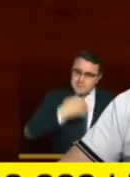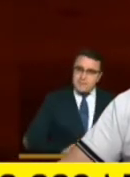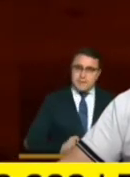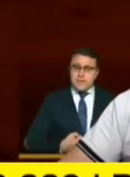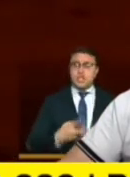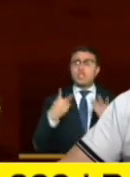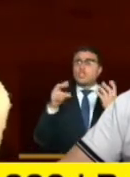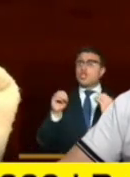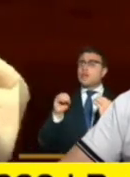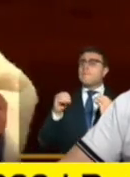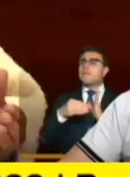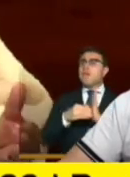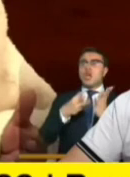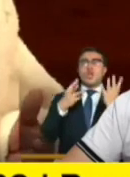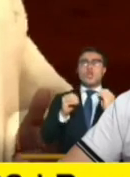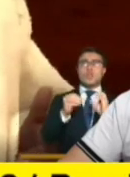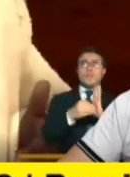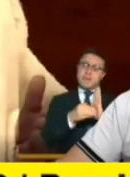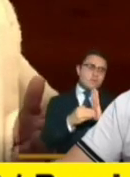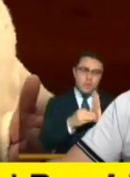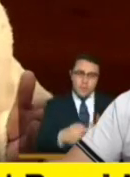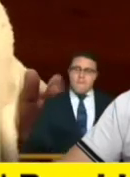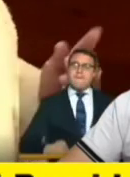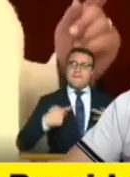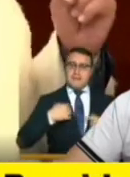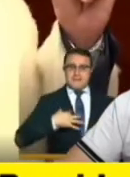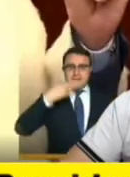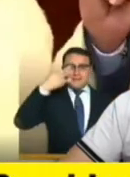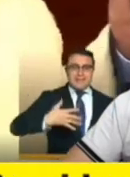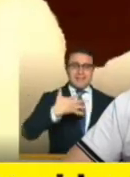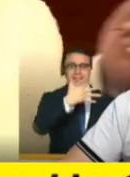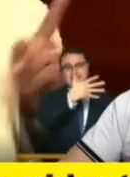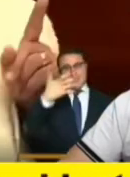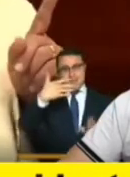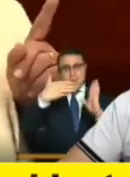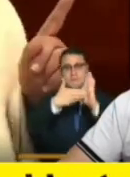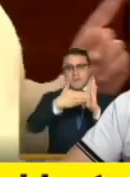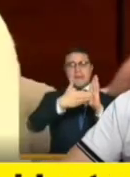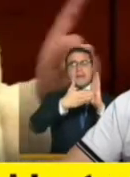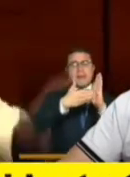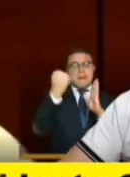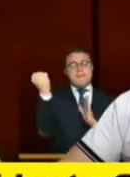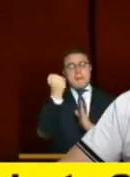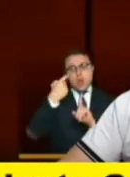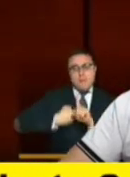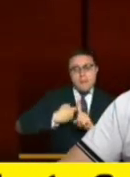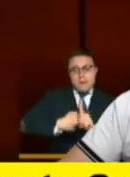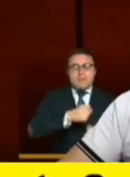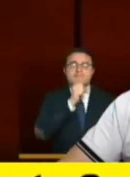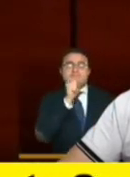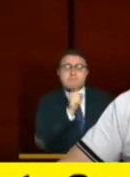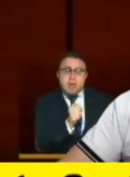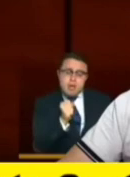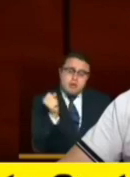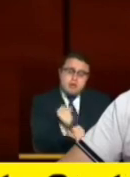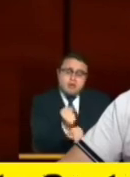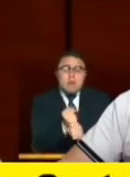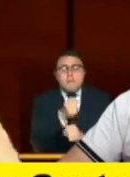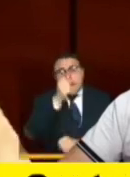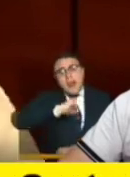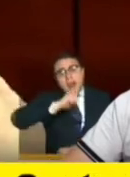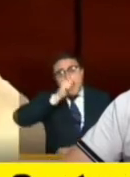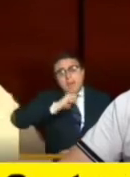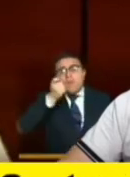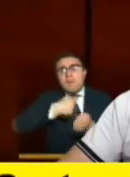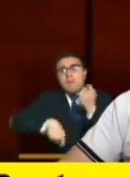pesos, sino de 500 mil pesos mensuales a ese viejito que está en la terminal, que